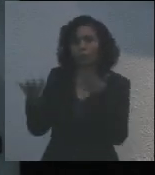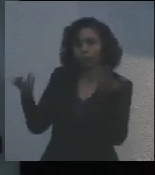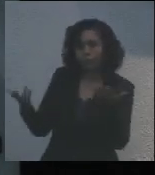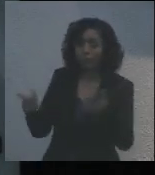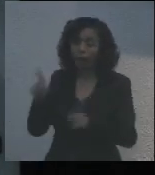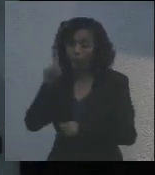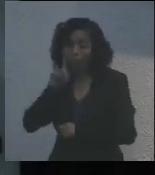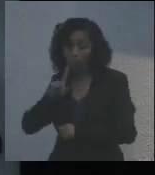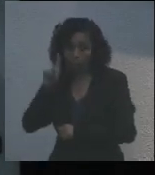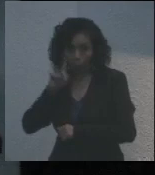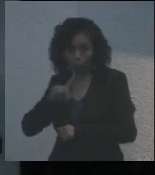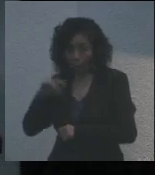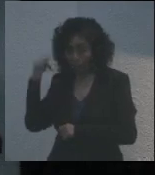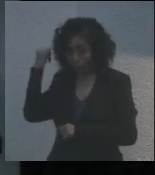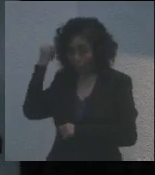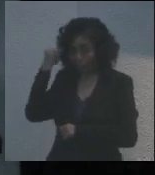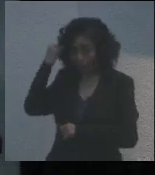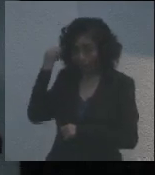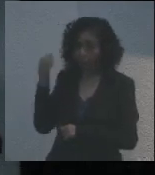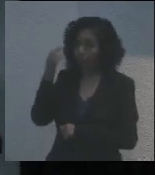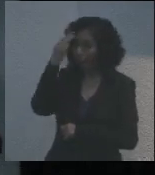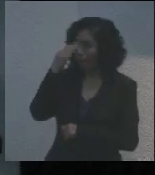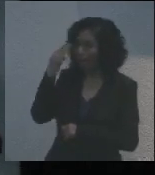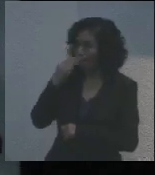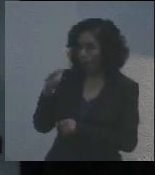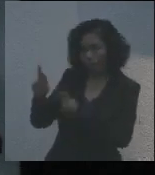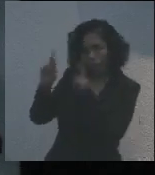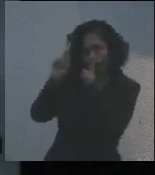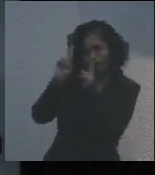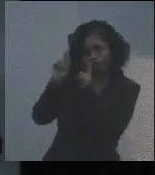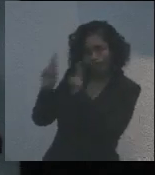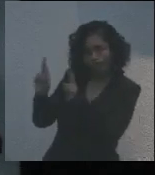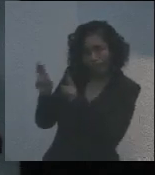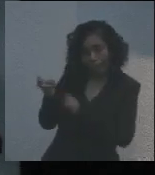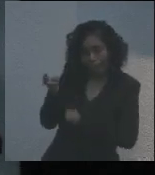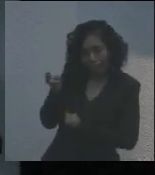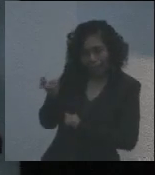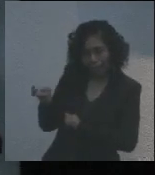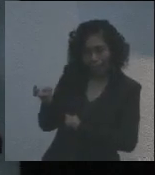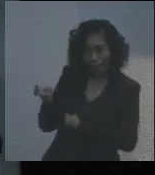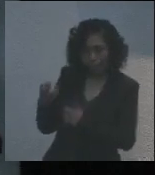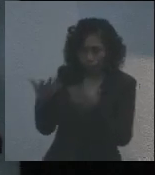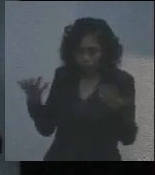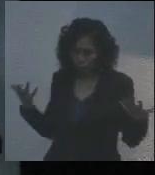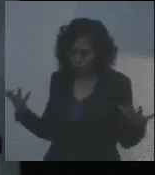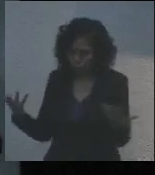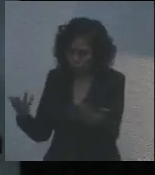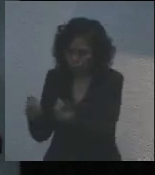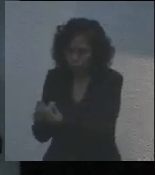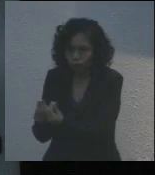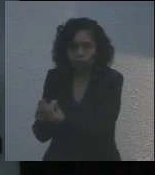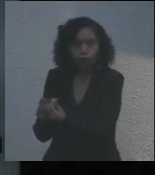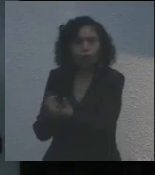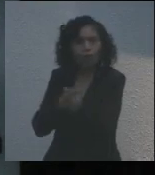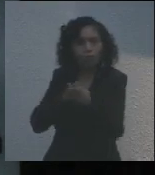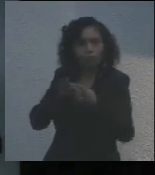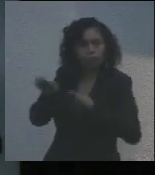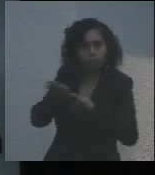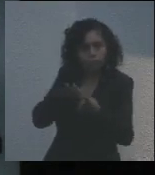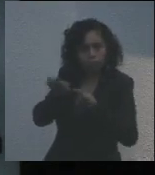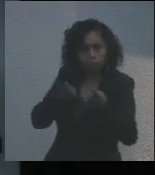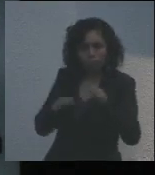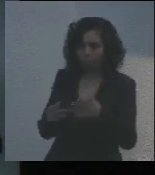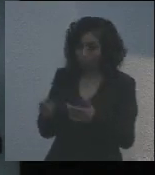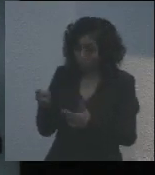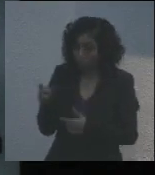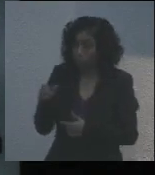a las mujeres indígenas mayas que de manera particular o en conjunto se hayan destacado tanto en el ámbito